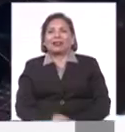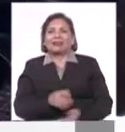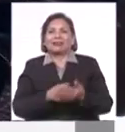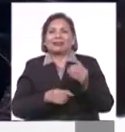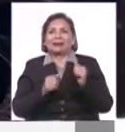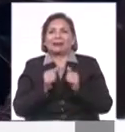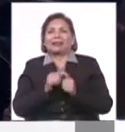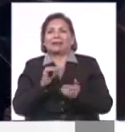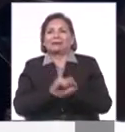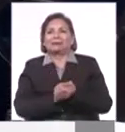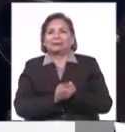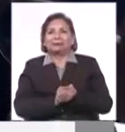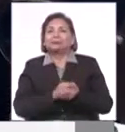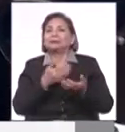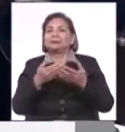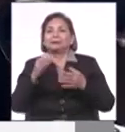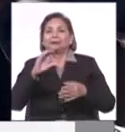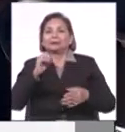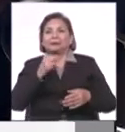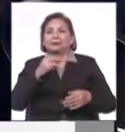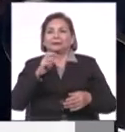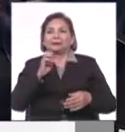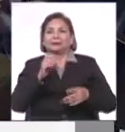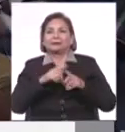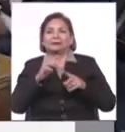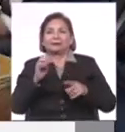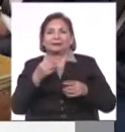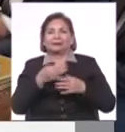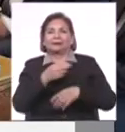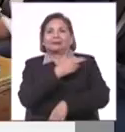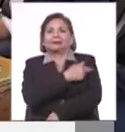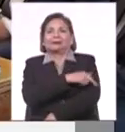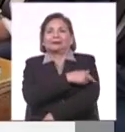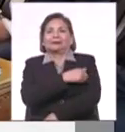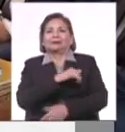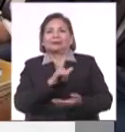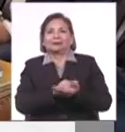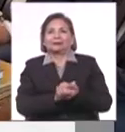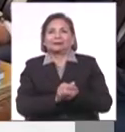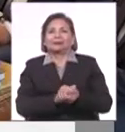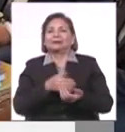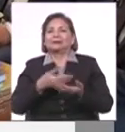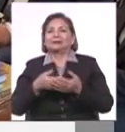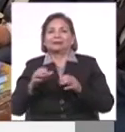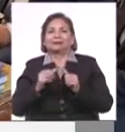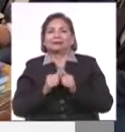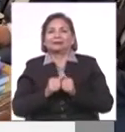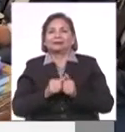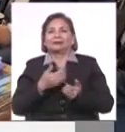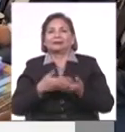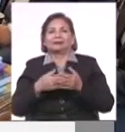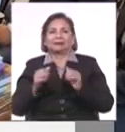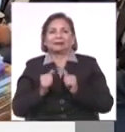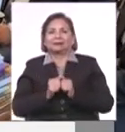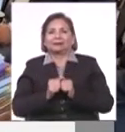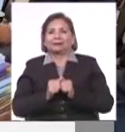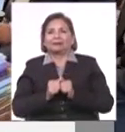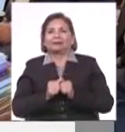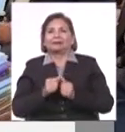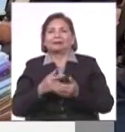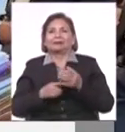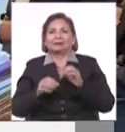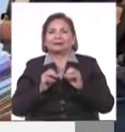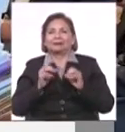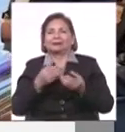atendió al alcalde provincial de Cañete y al director de un hospital de Sullana, quienes le pidieron demandas adicionales al presupuesto